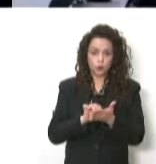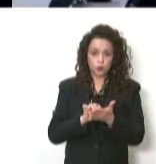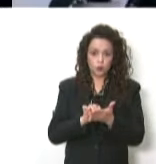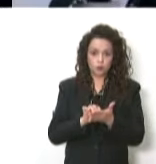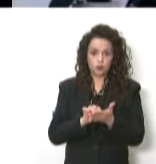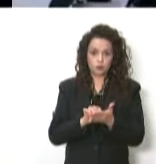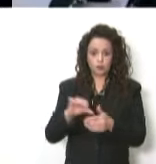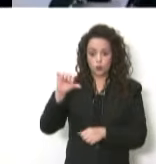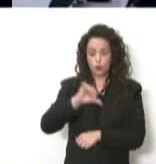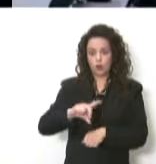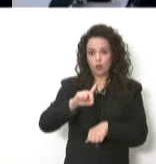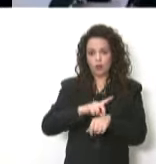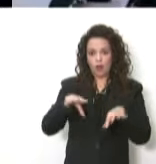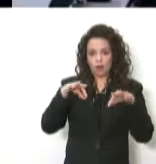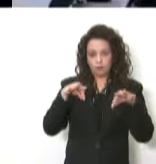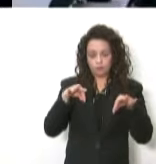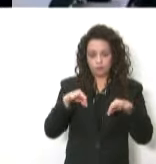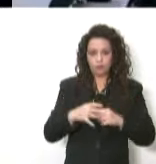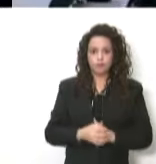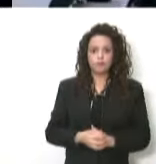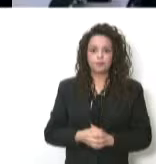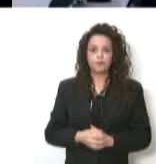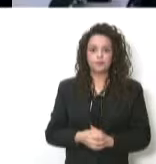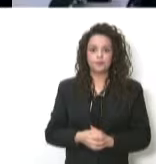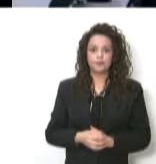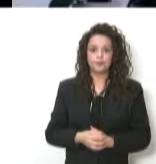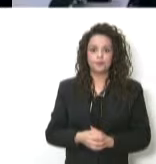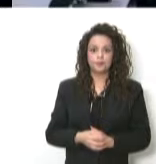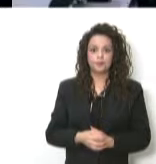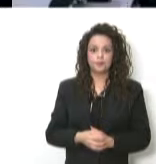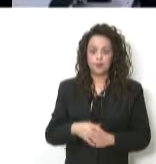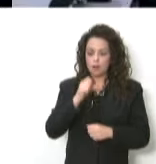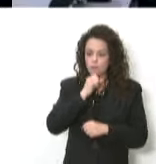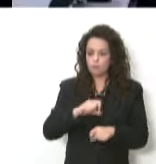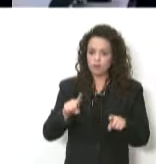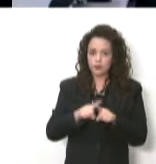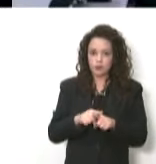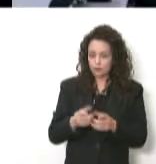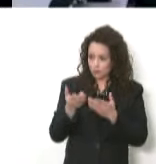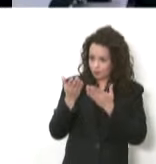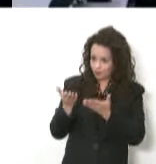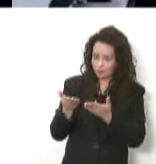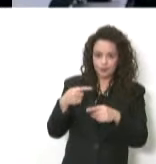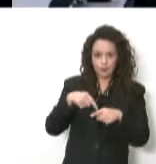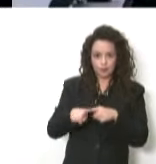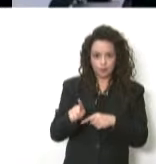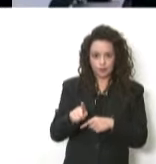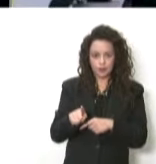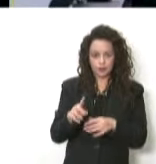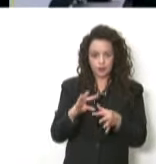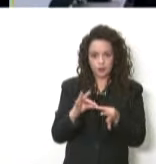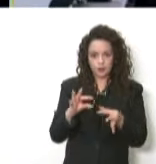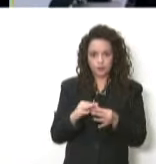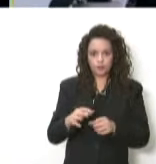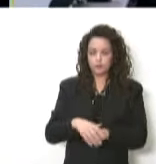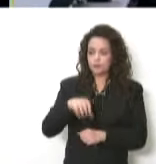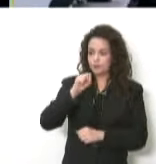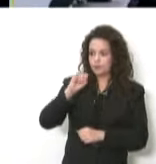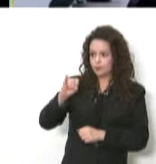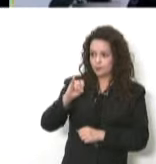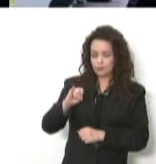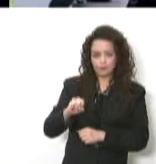del orden del día. Le pedimos hacer lo mismo, hacer lo propio. Con su venia,